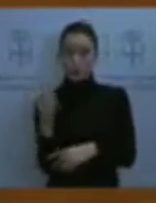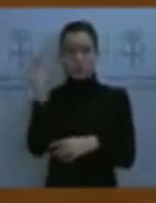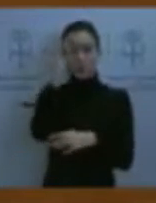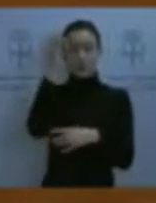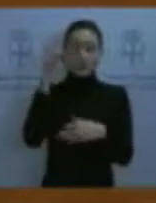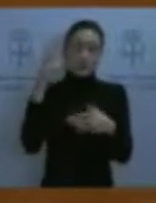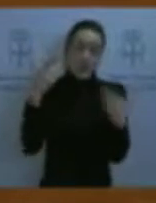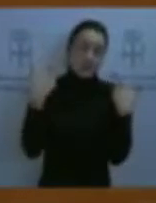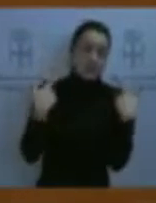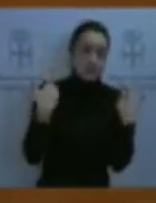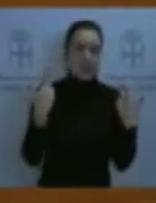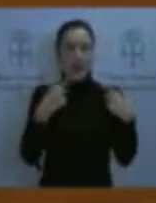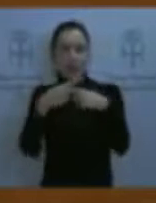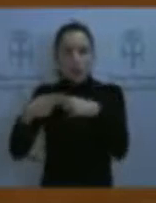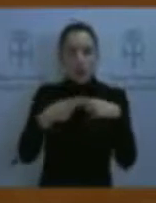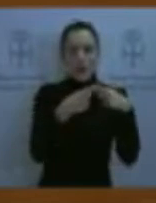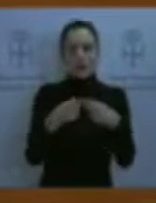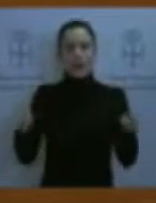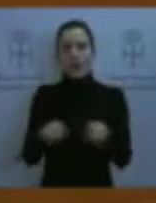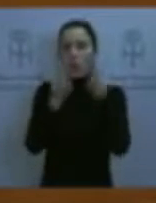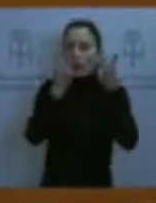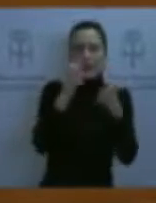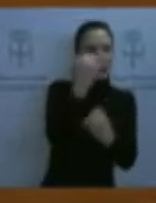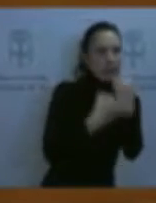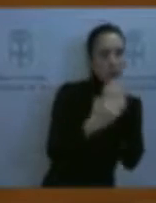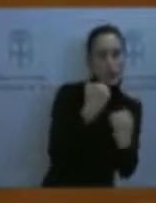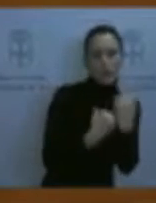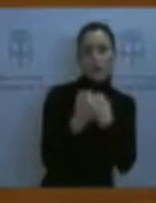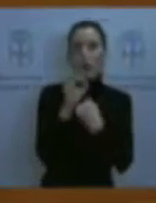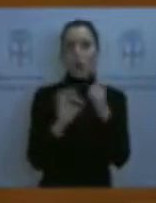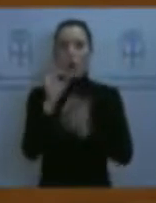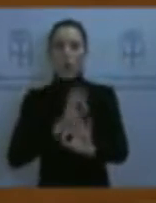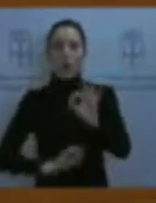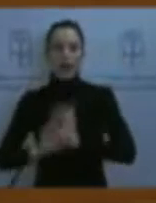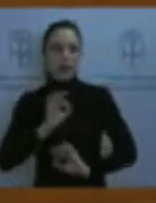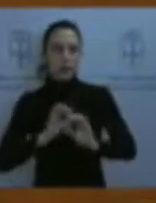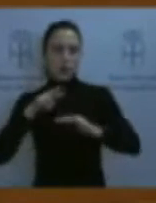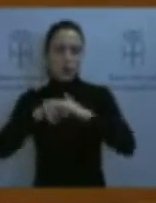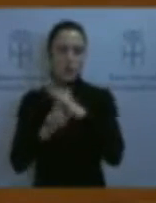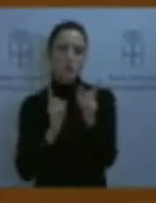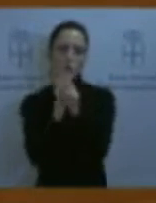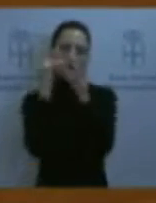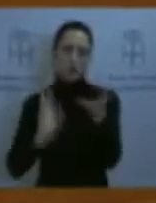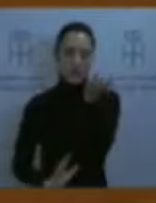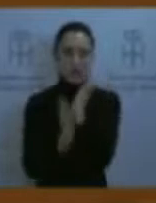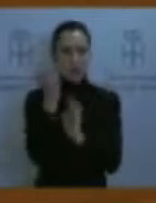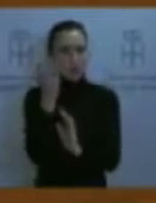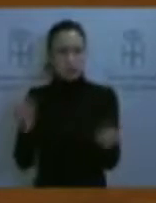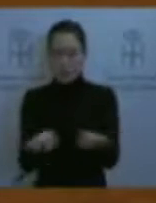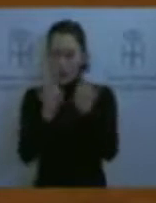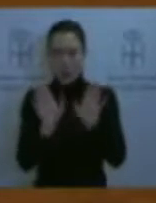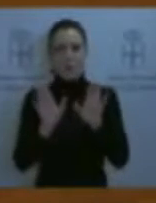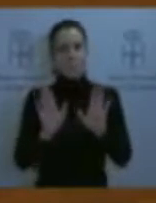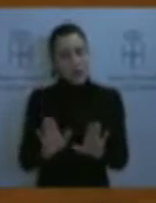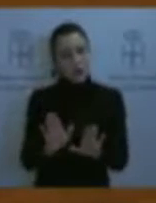por la ordenación de los medios para luchar contra los incendios, pero sin duda están esfarrapando,